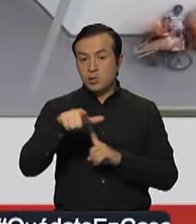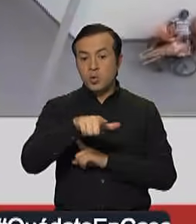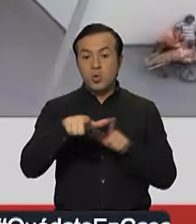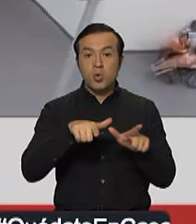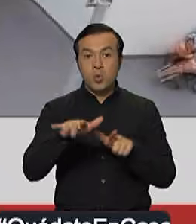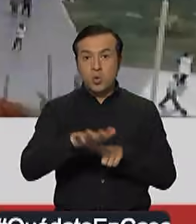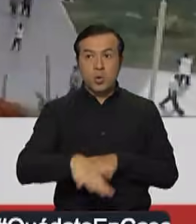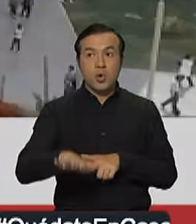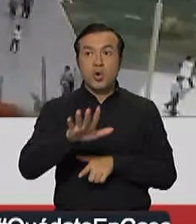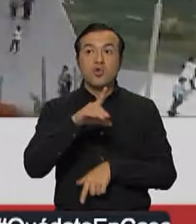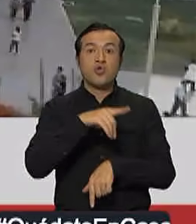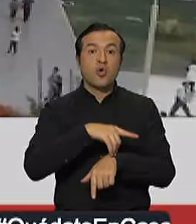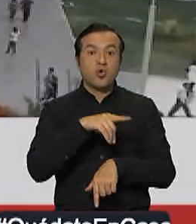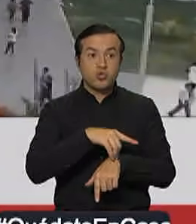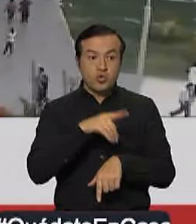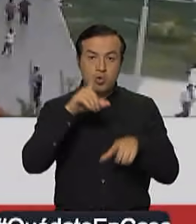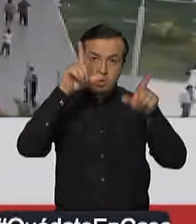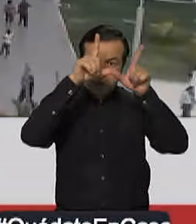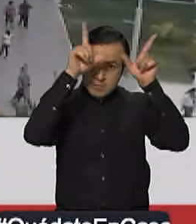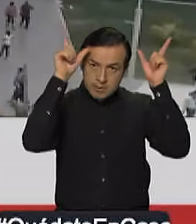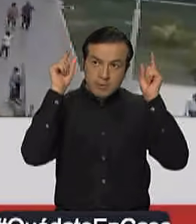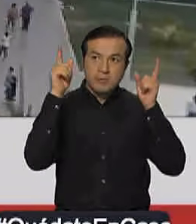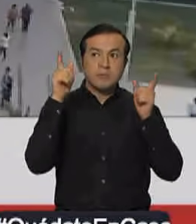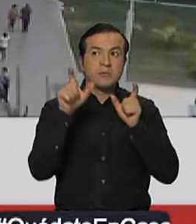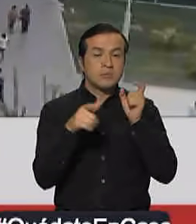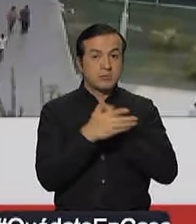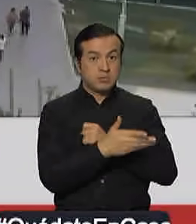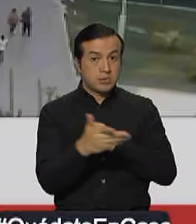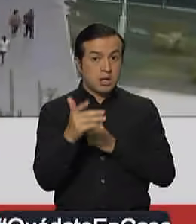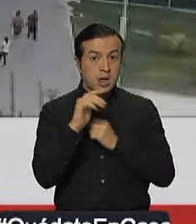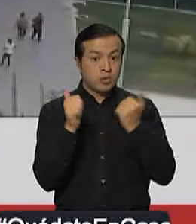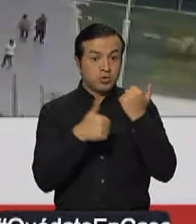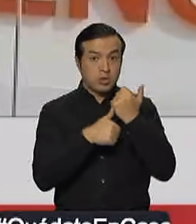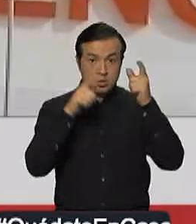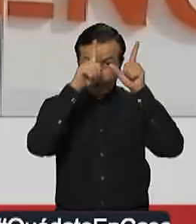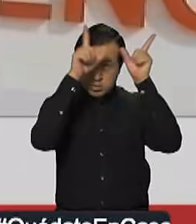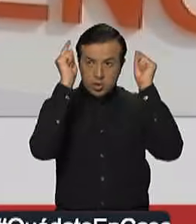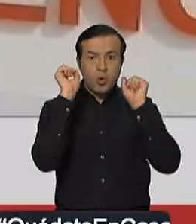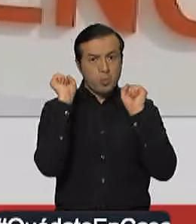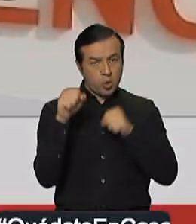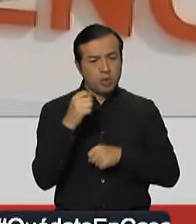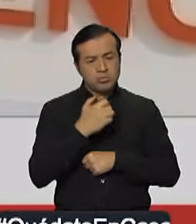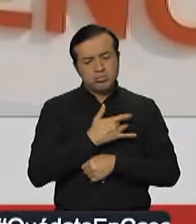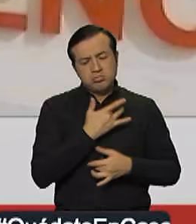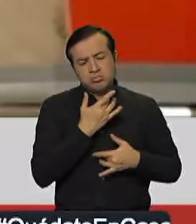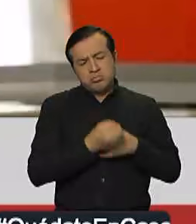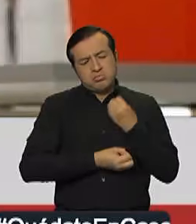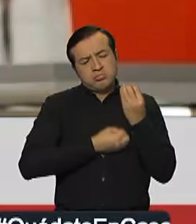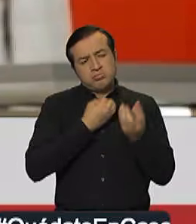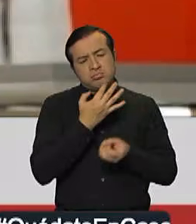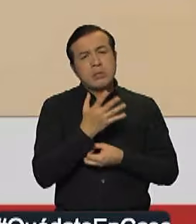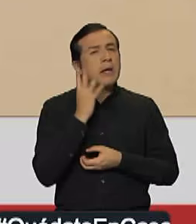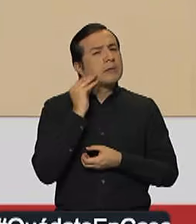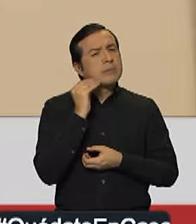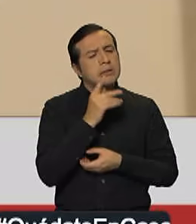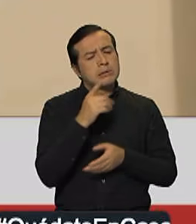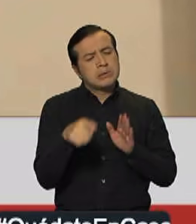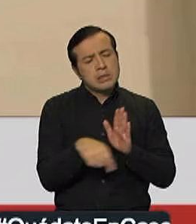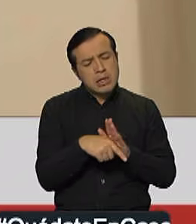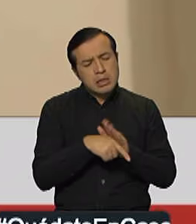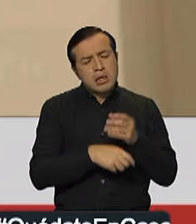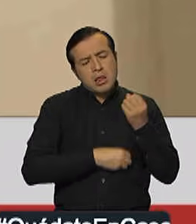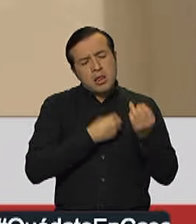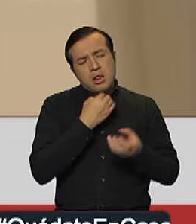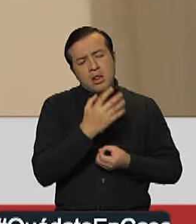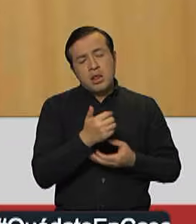para que el médico, paramédico, enfermera y auxiliares de enfermería puedan desahogarse sus emociones y experiencias negativas de